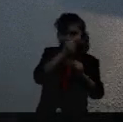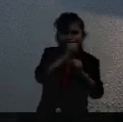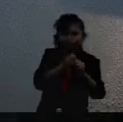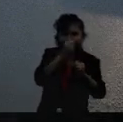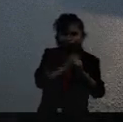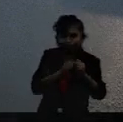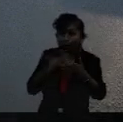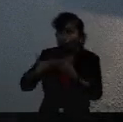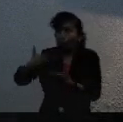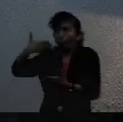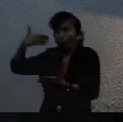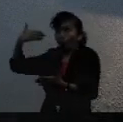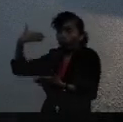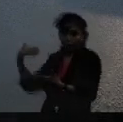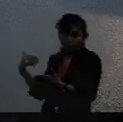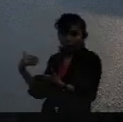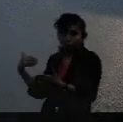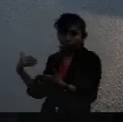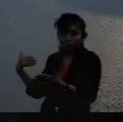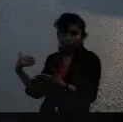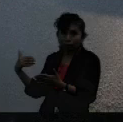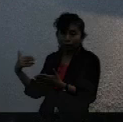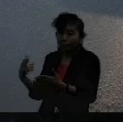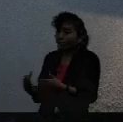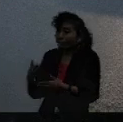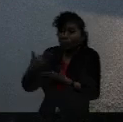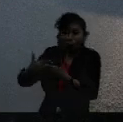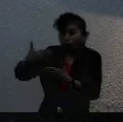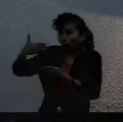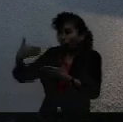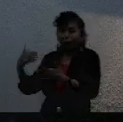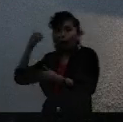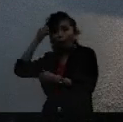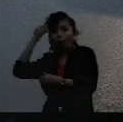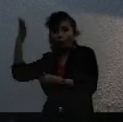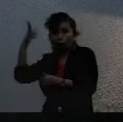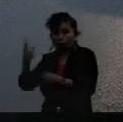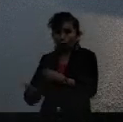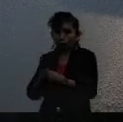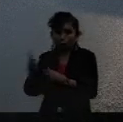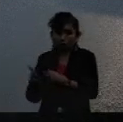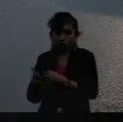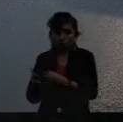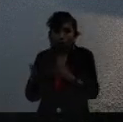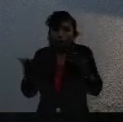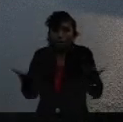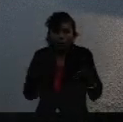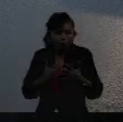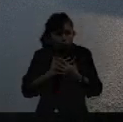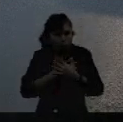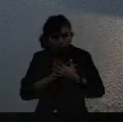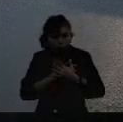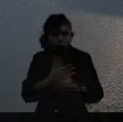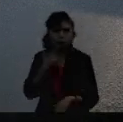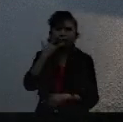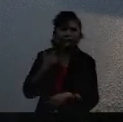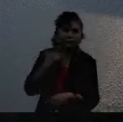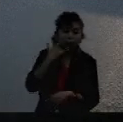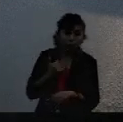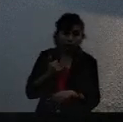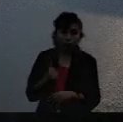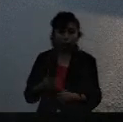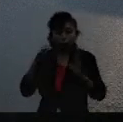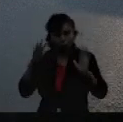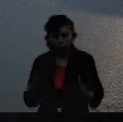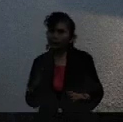un pasado que se alejó del pueblo que se olvidó del pueblo con amor con mucho esfuerzo en esta